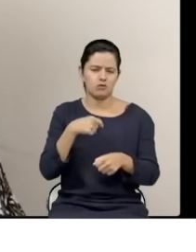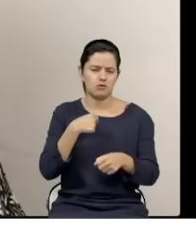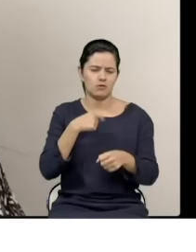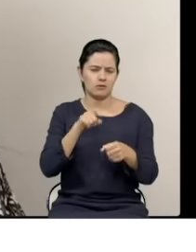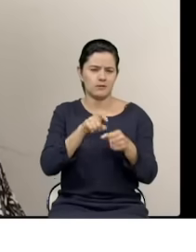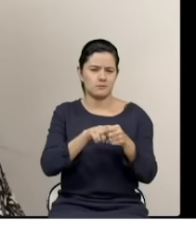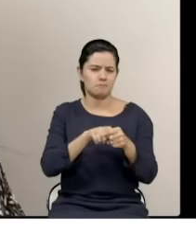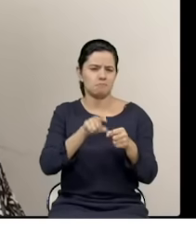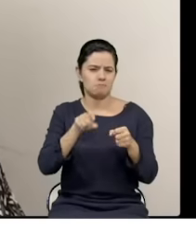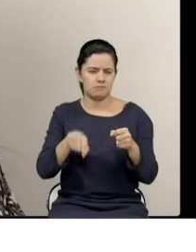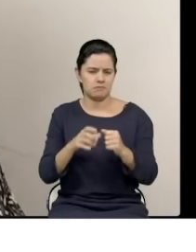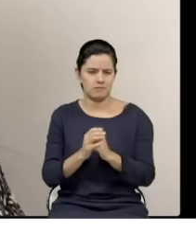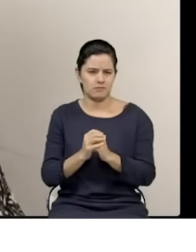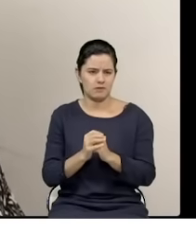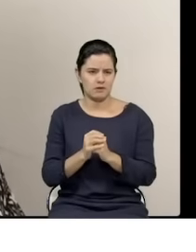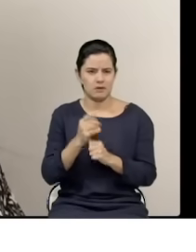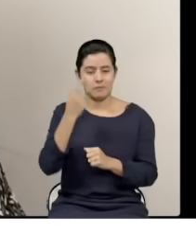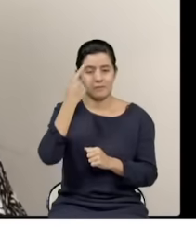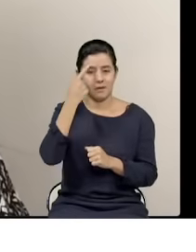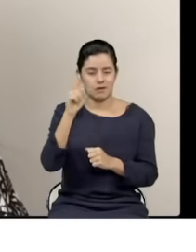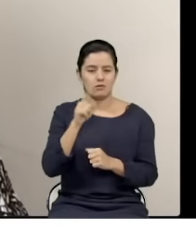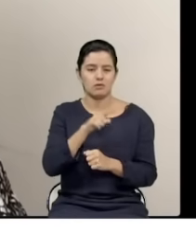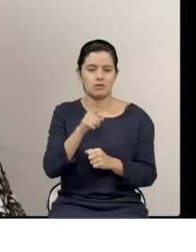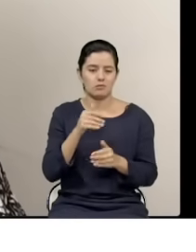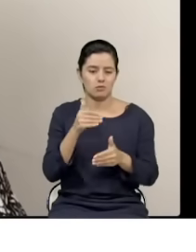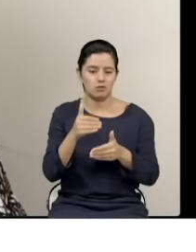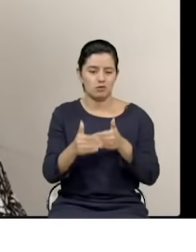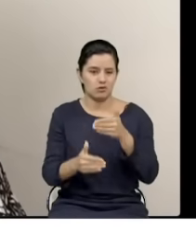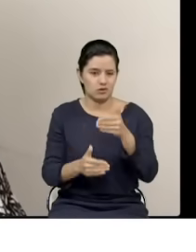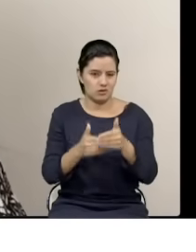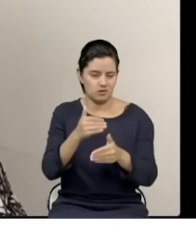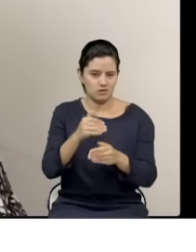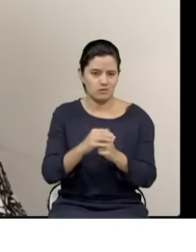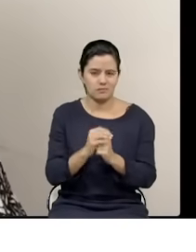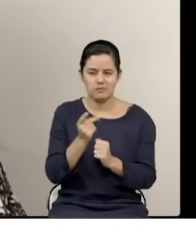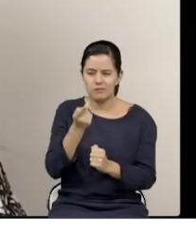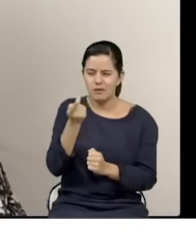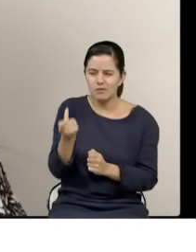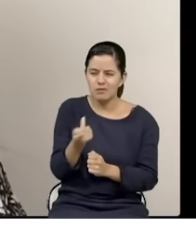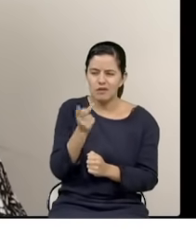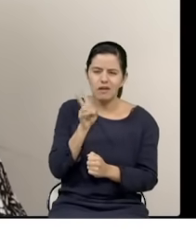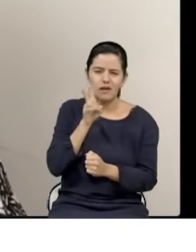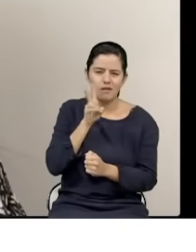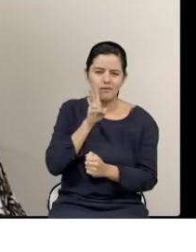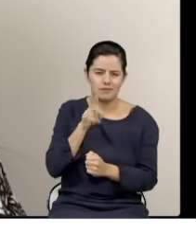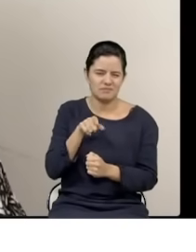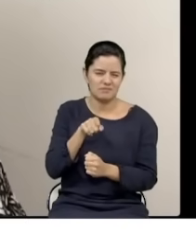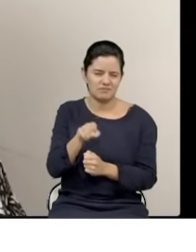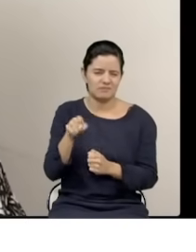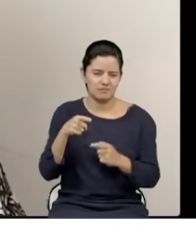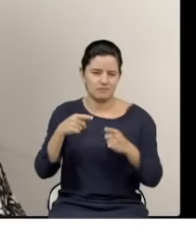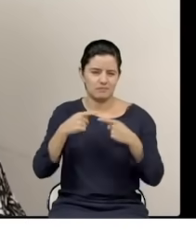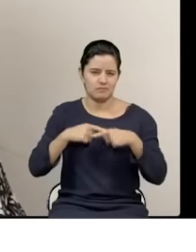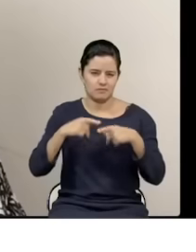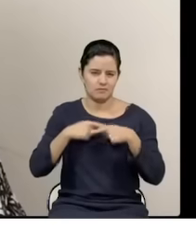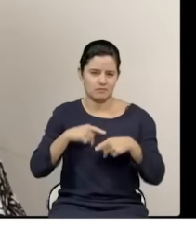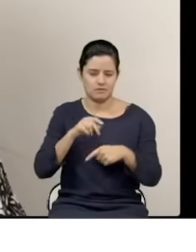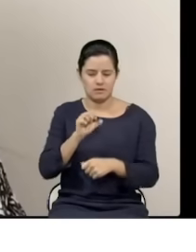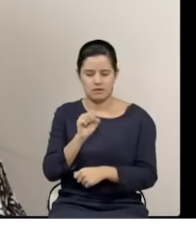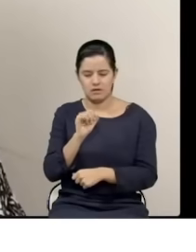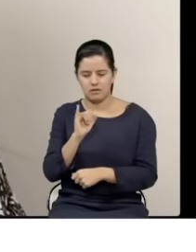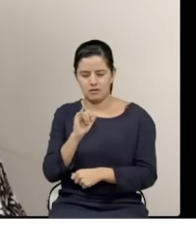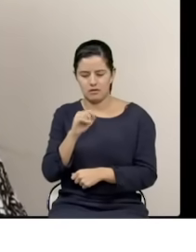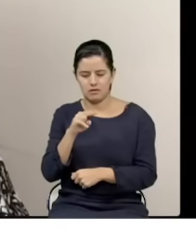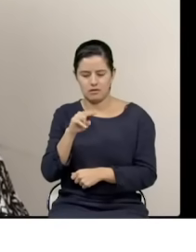despejar el horizonte de este proceso y que habiendo consultado con el personal del departamento de Sign laab y con el rector